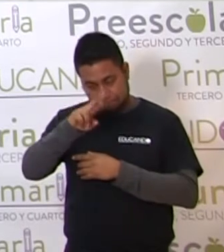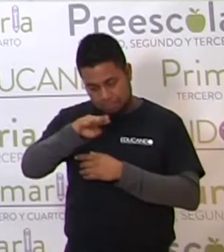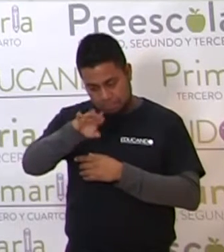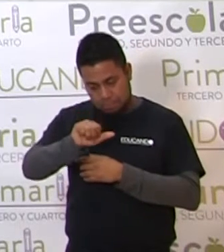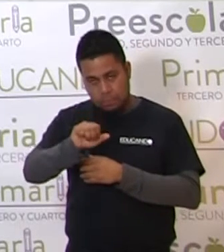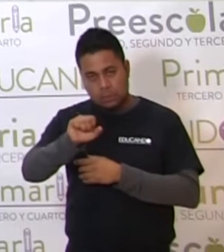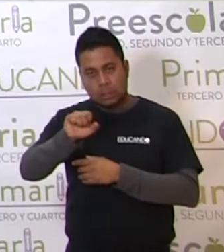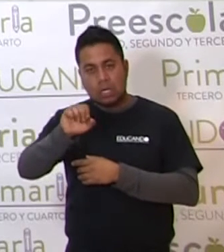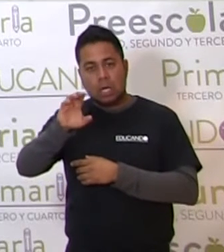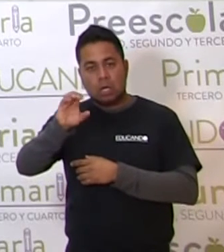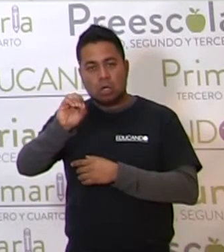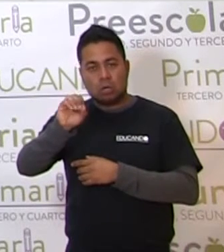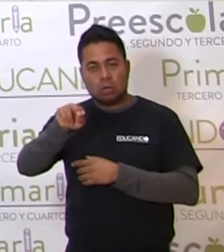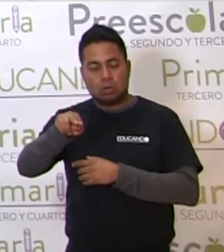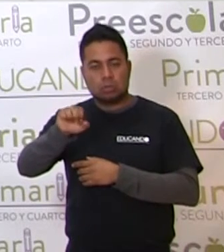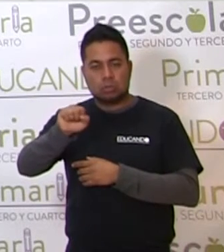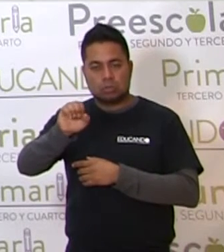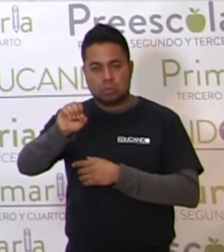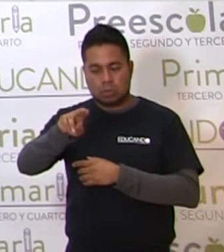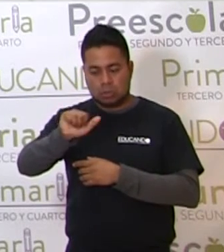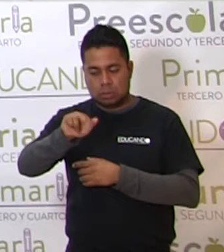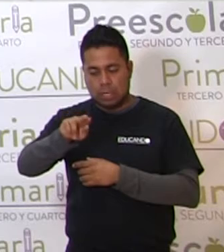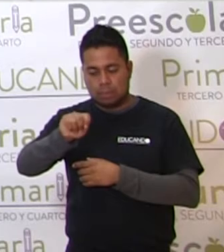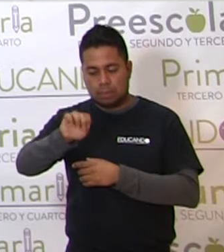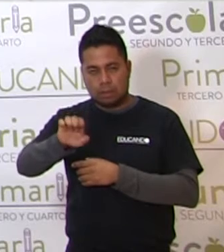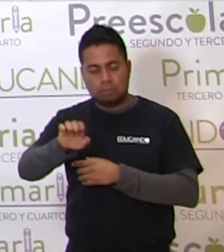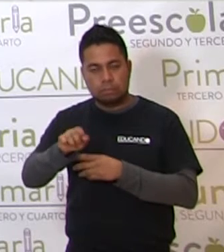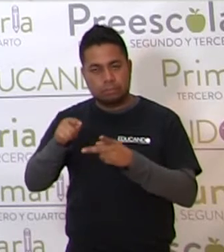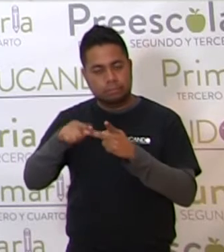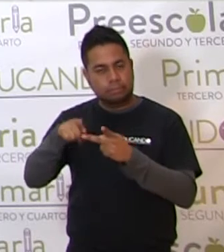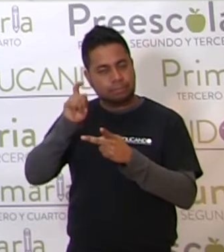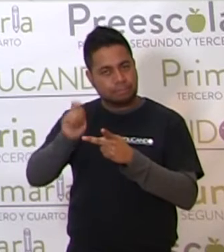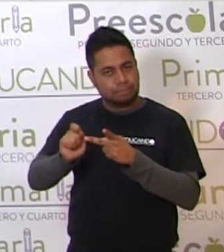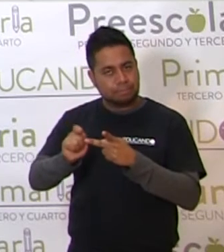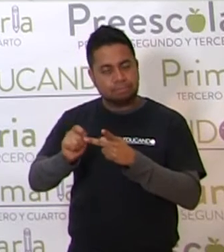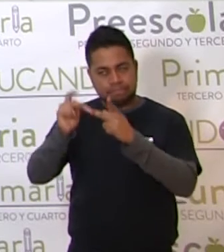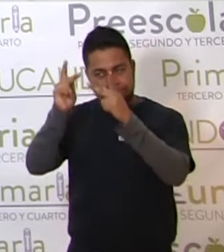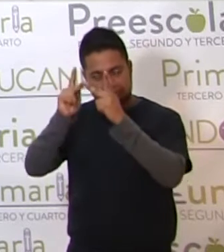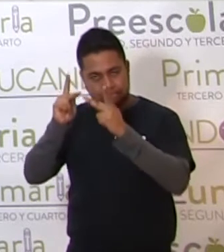consonante la rima consonante es aquella donde